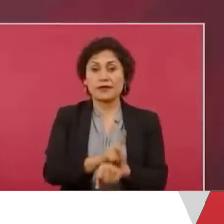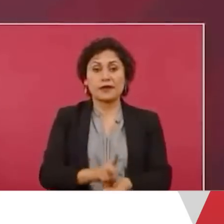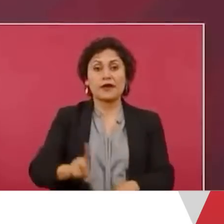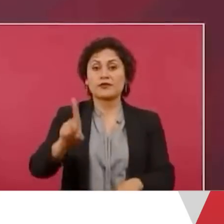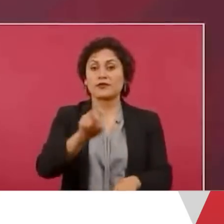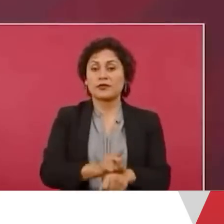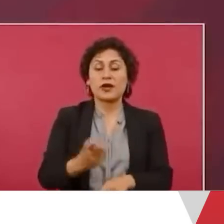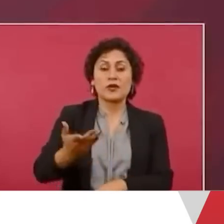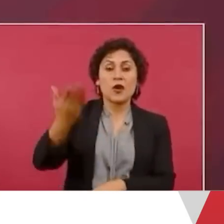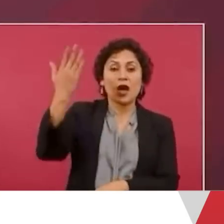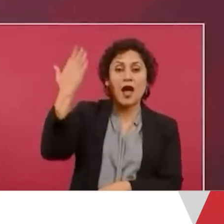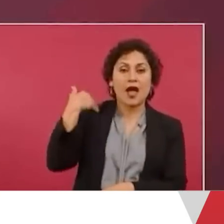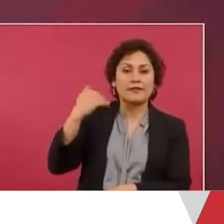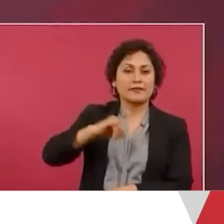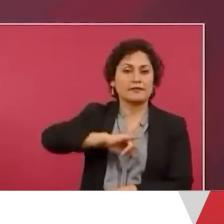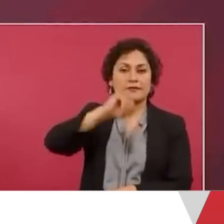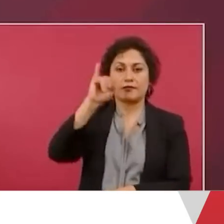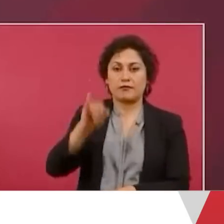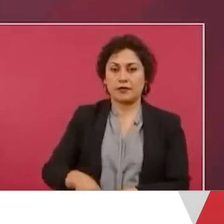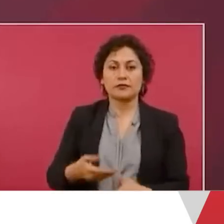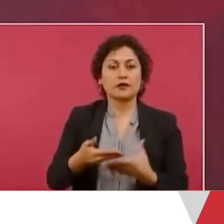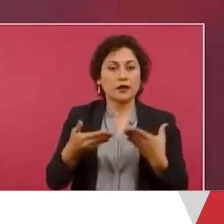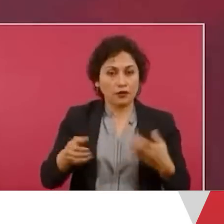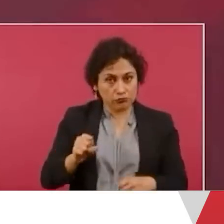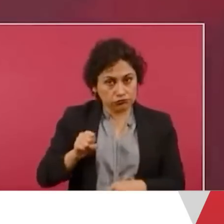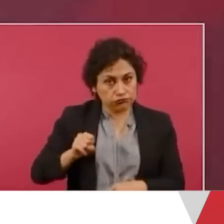nunca se había hecho en México.